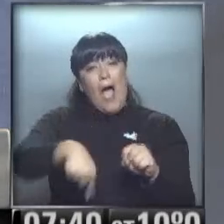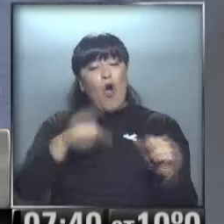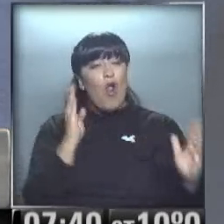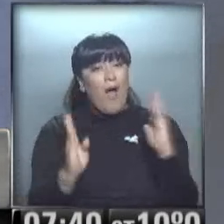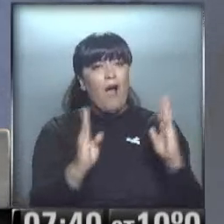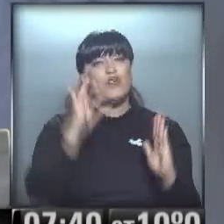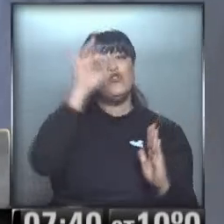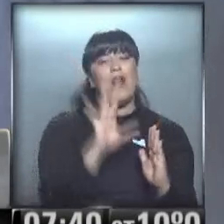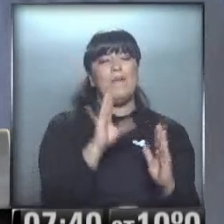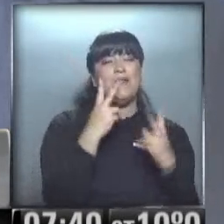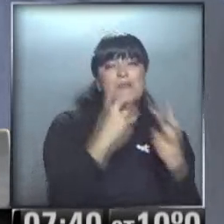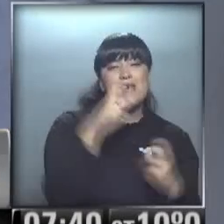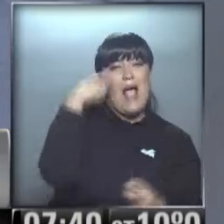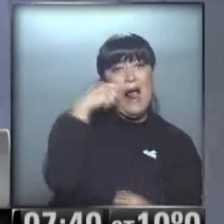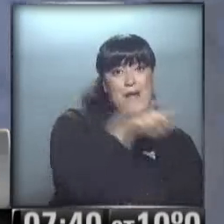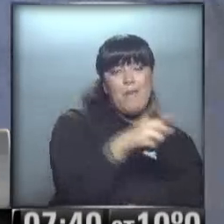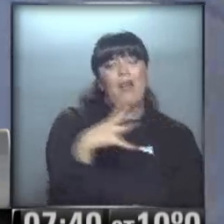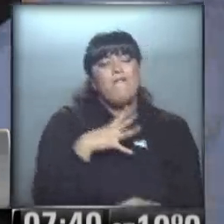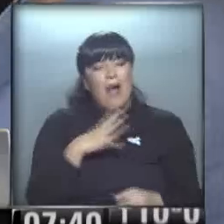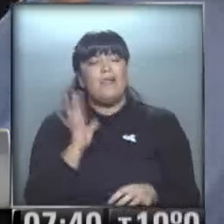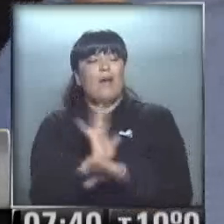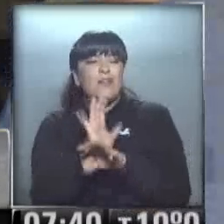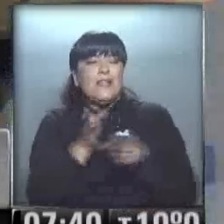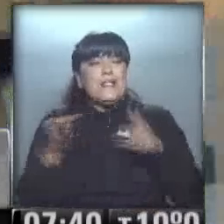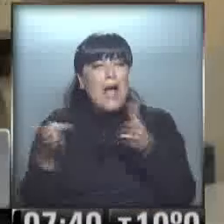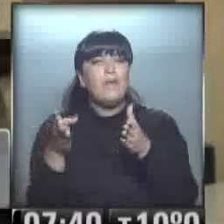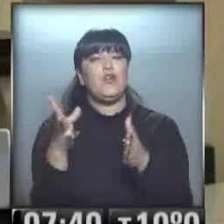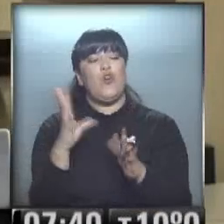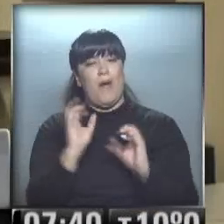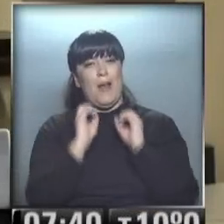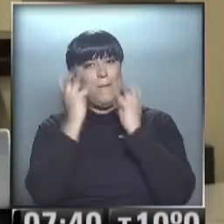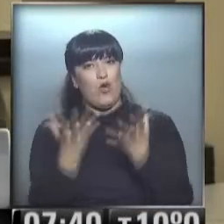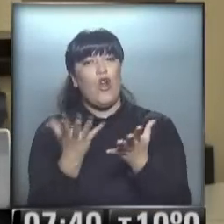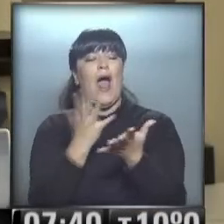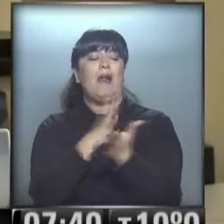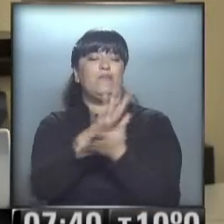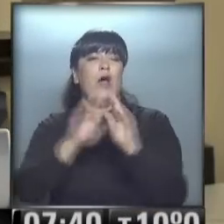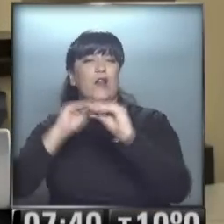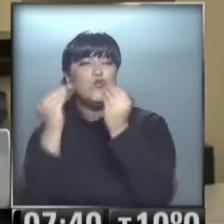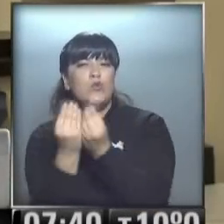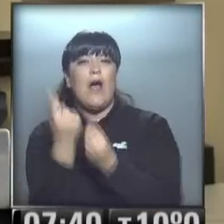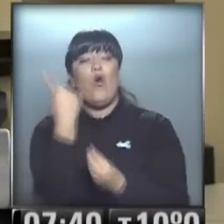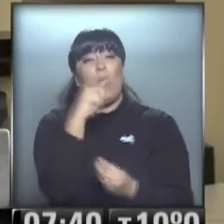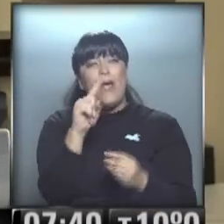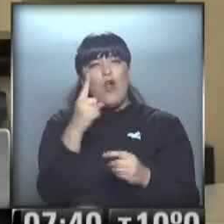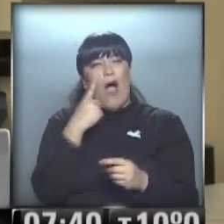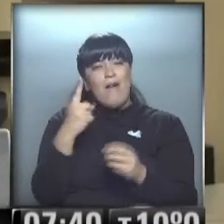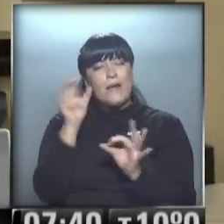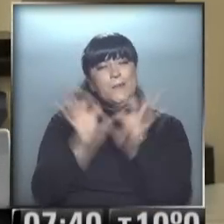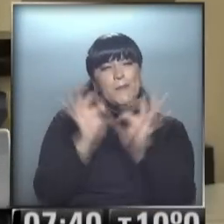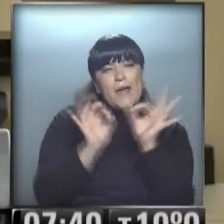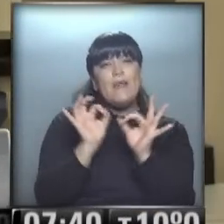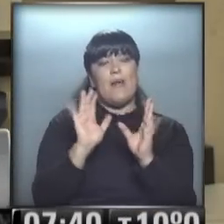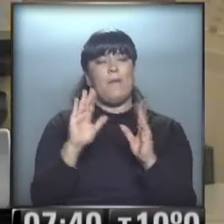animales. Todavía hay un camino para recorrer, un camino no solo para mejorar los resultados, sino regulatorio para poder llegar